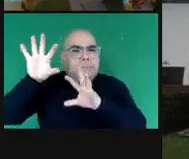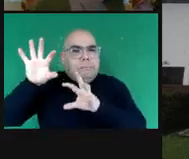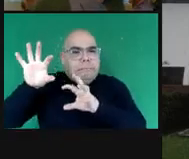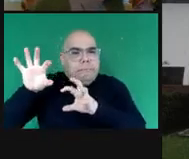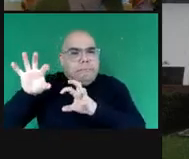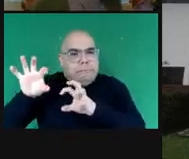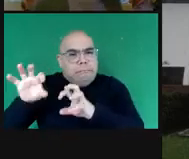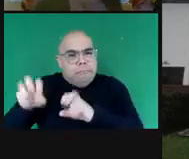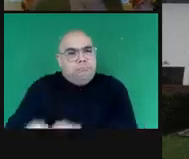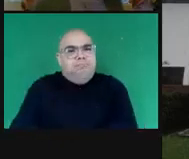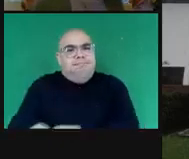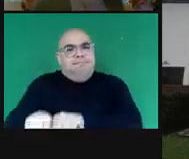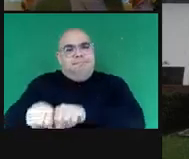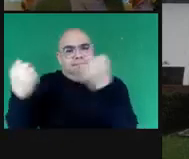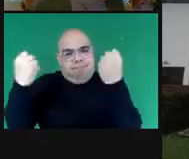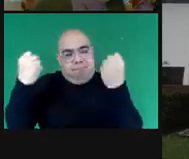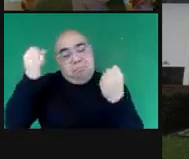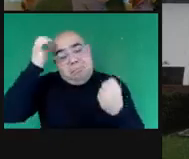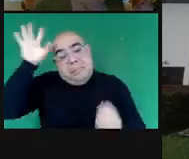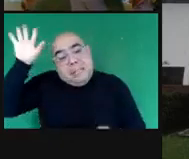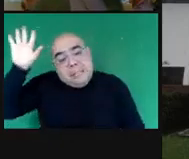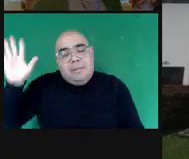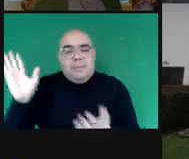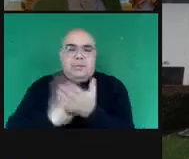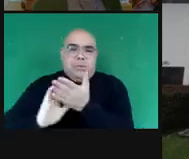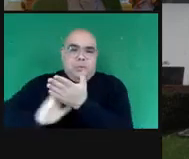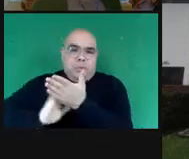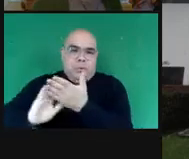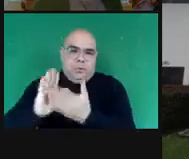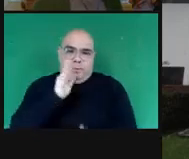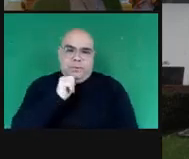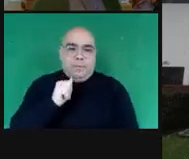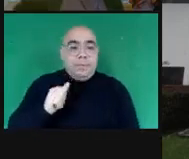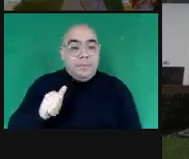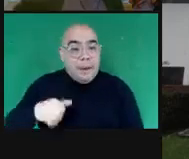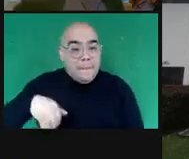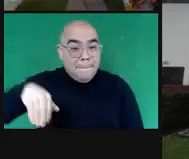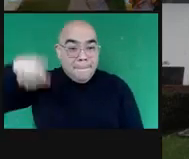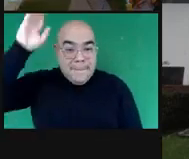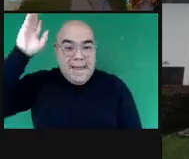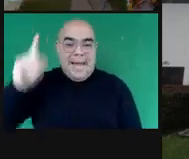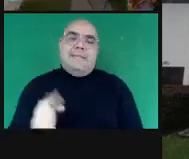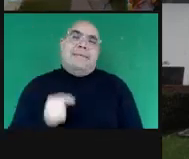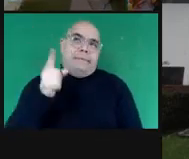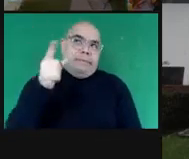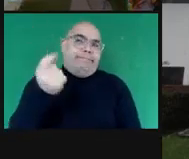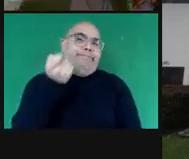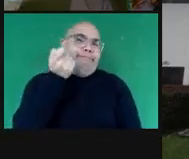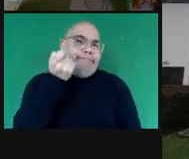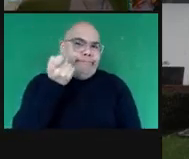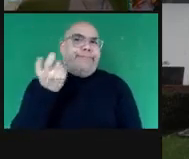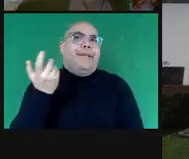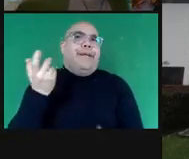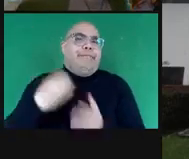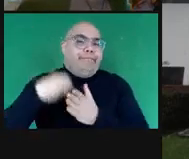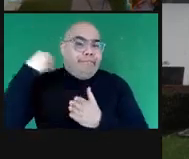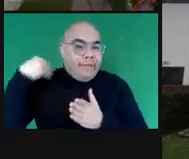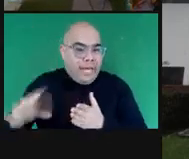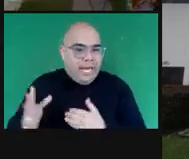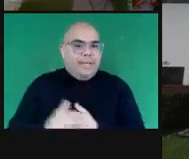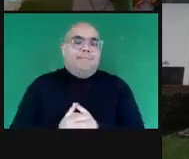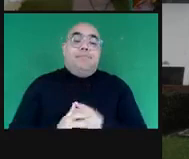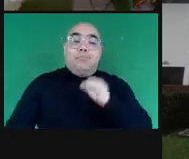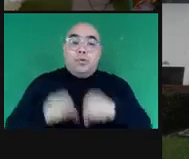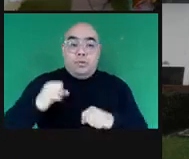deterioro mayor que no se puede corregir, pero es más complicado y costoso. Podríamos